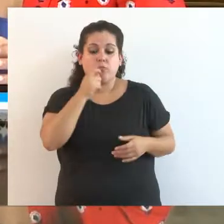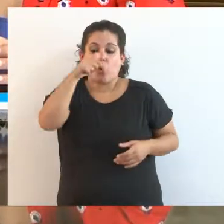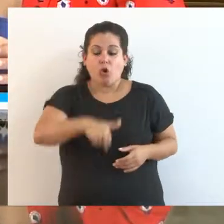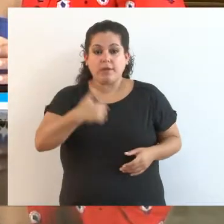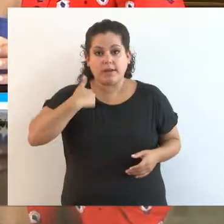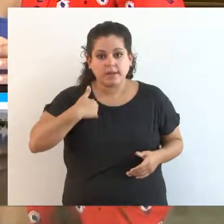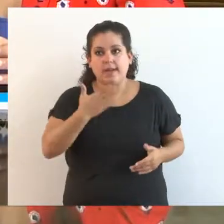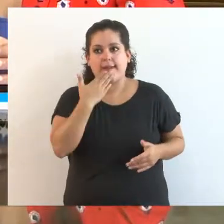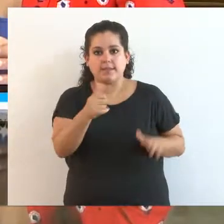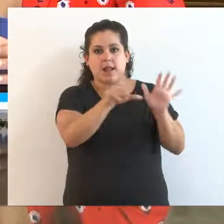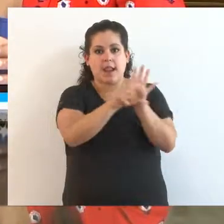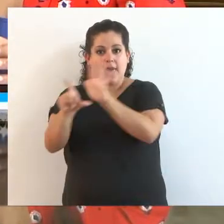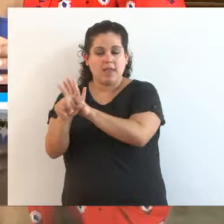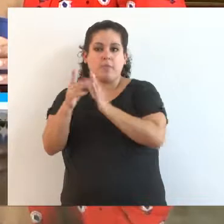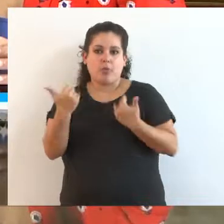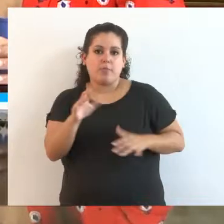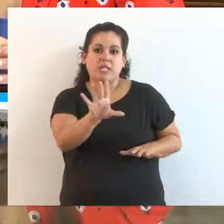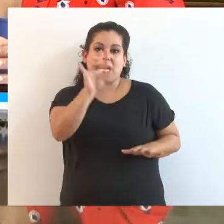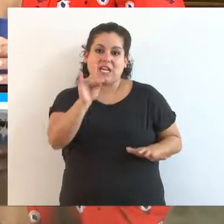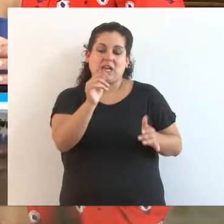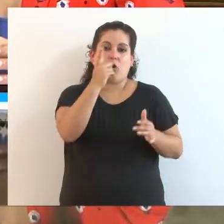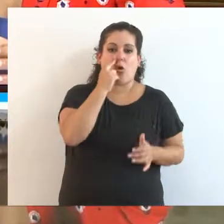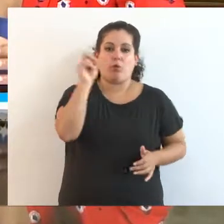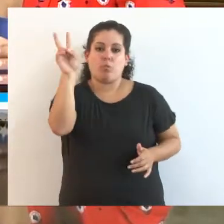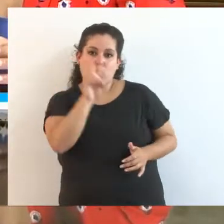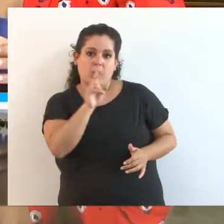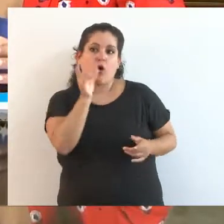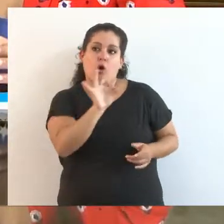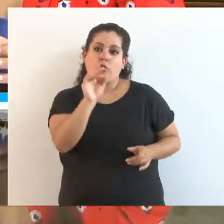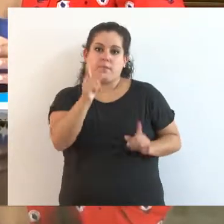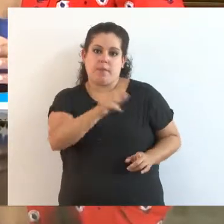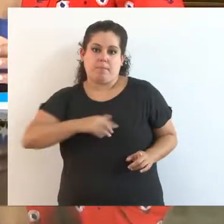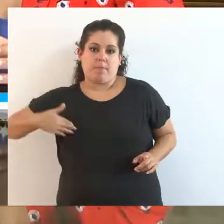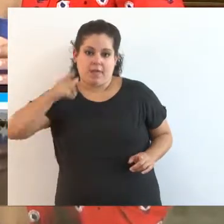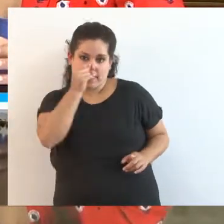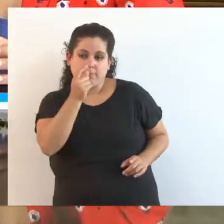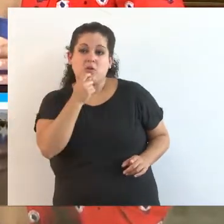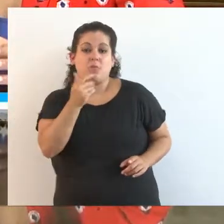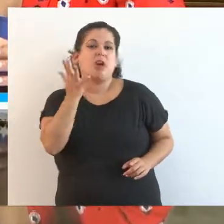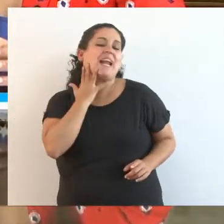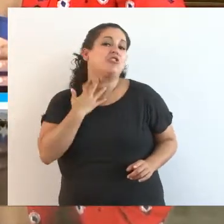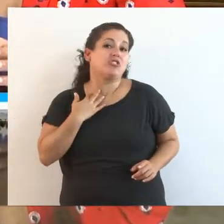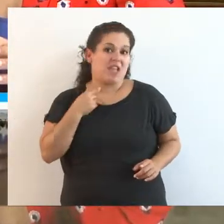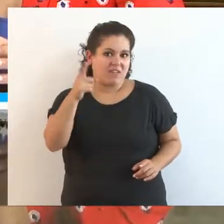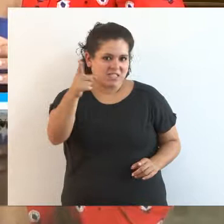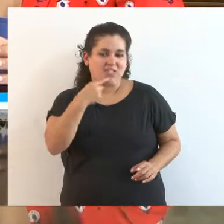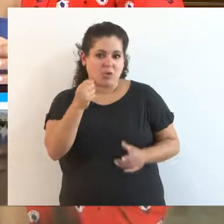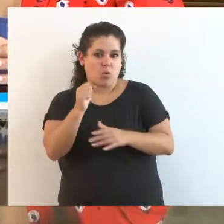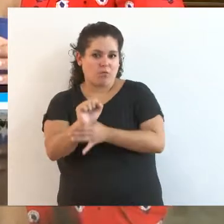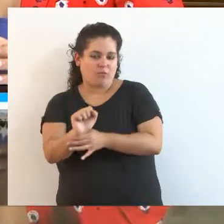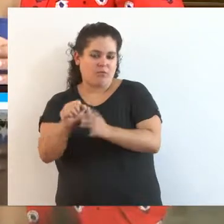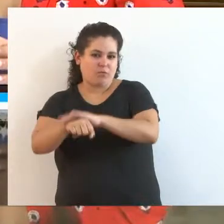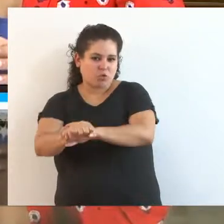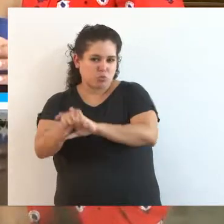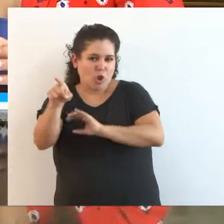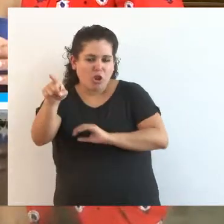hoy podemos, gracias a Dios, con las nuevas leyes, elegir el sexo, pues también podemos elegir los padres. Yo siempre menciono el caso de Carlitos Tevez, que dijo,